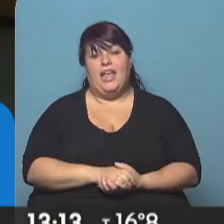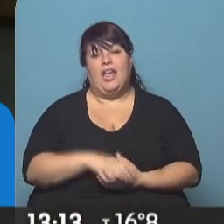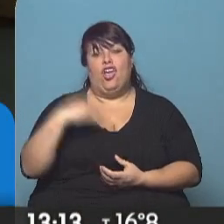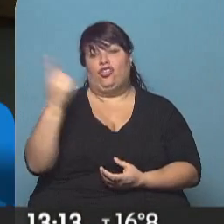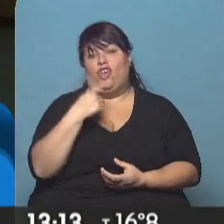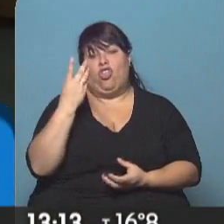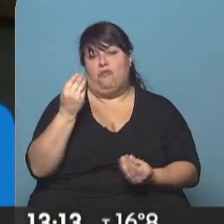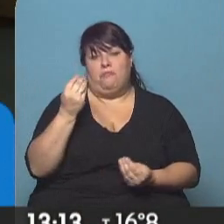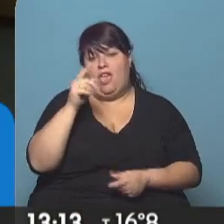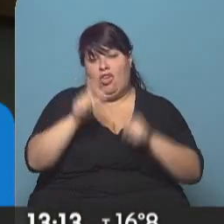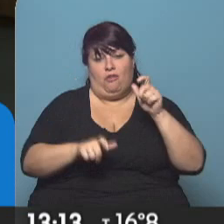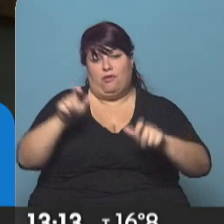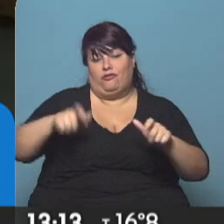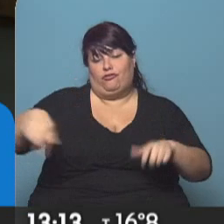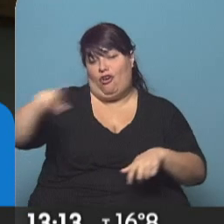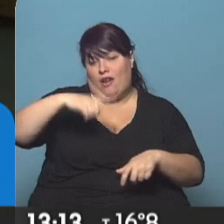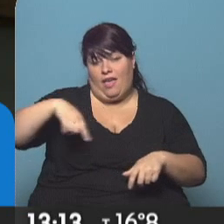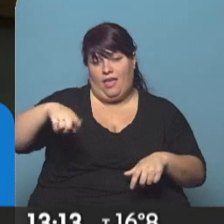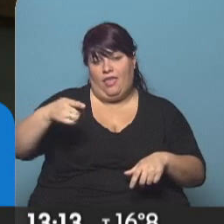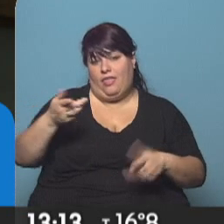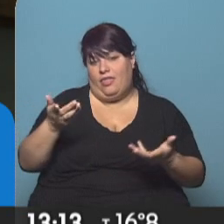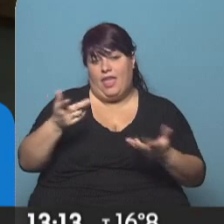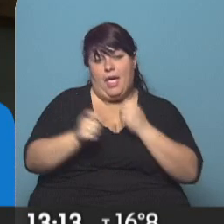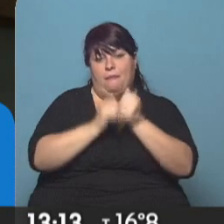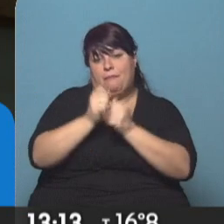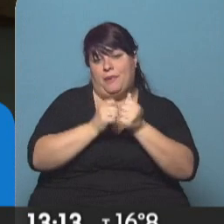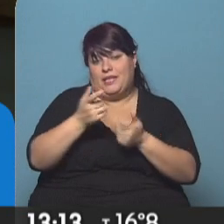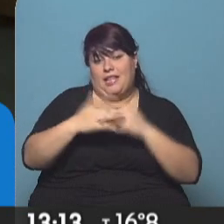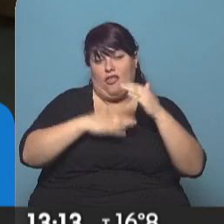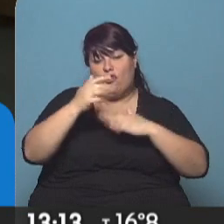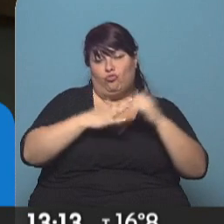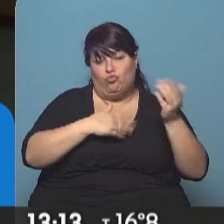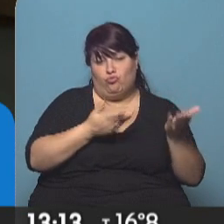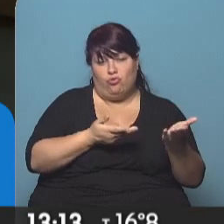gran miedo en todos los constructores